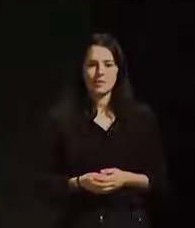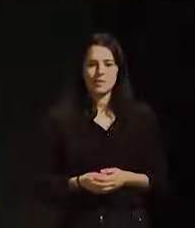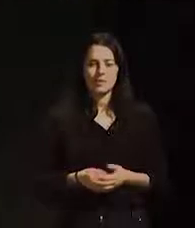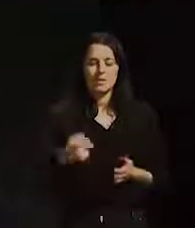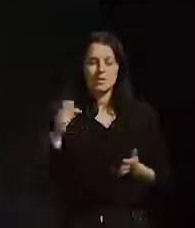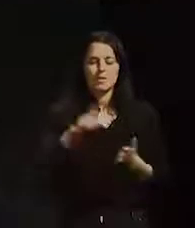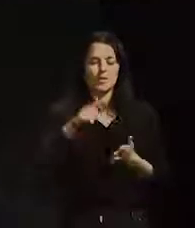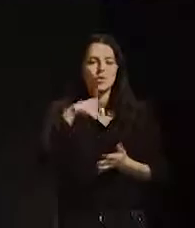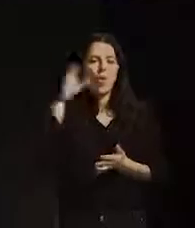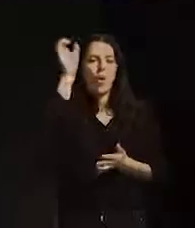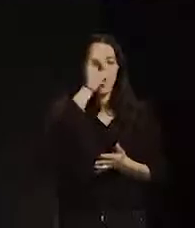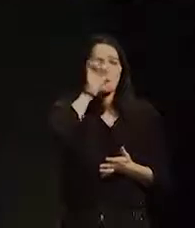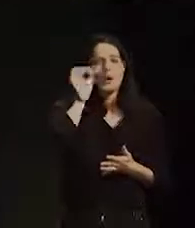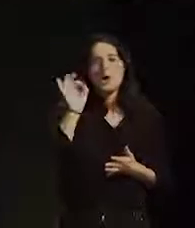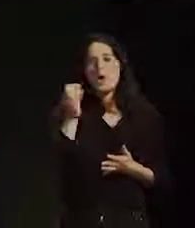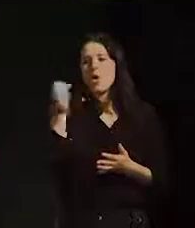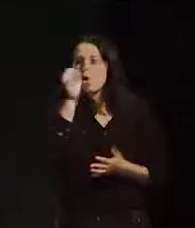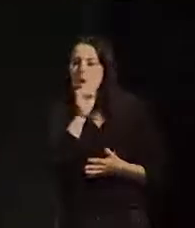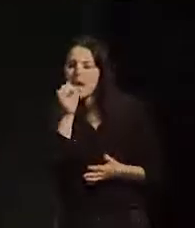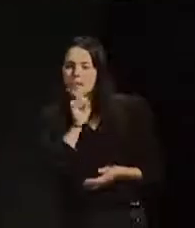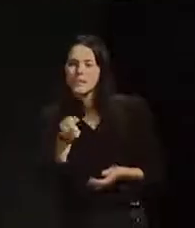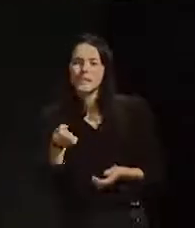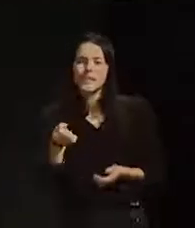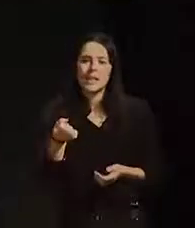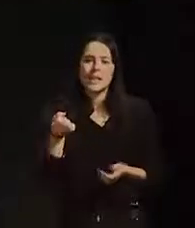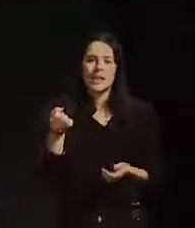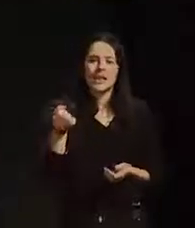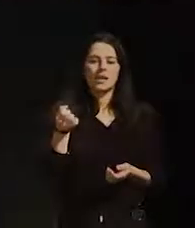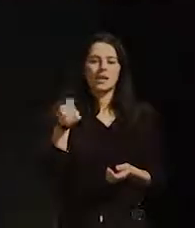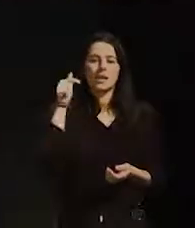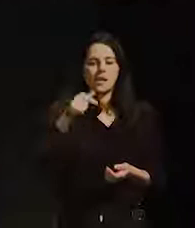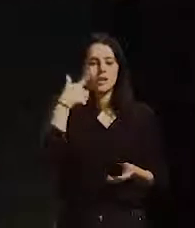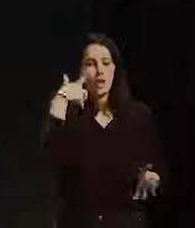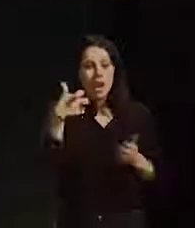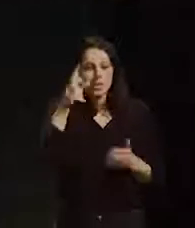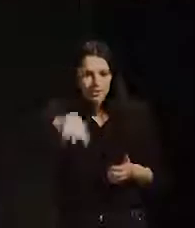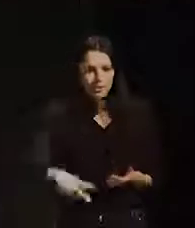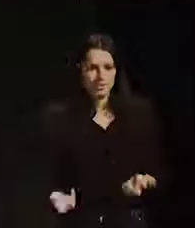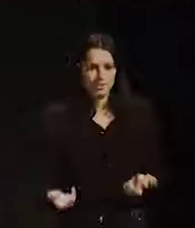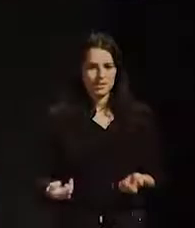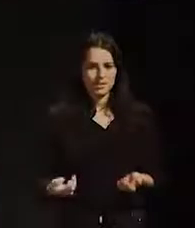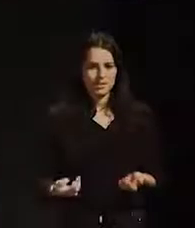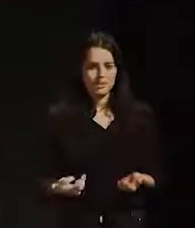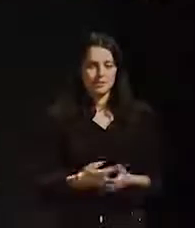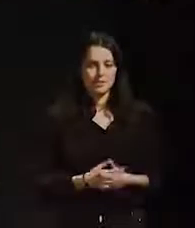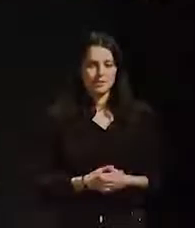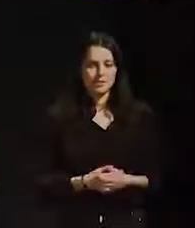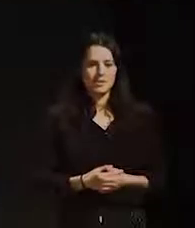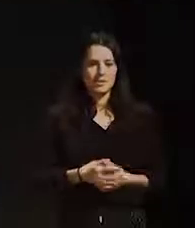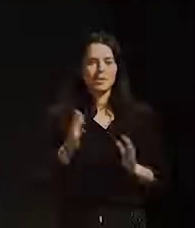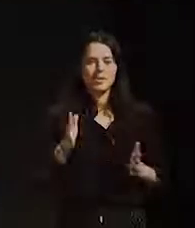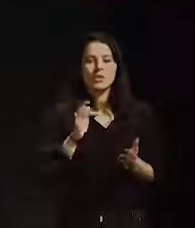o pintas, o cantas, y estás haciendo arte. Y de eso se